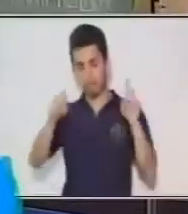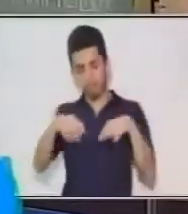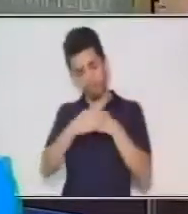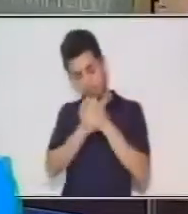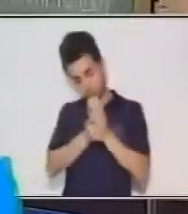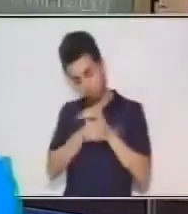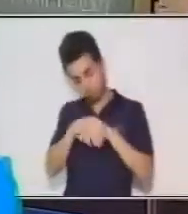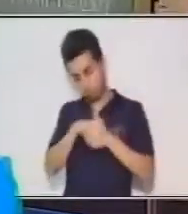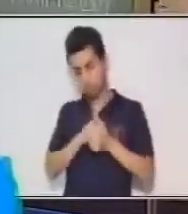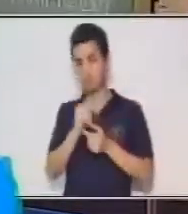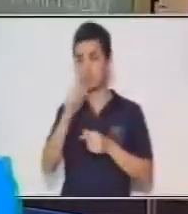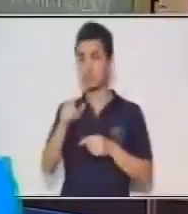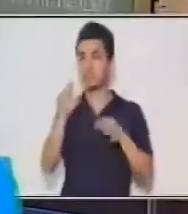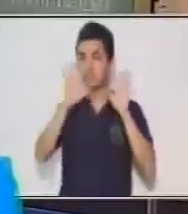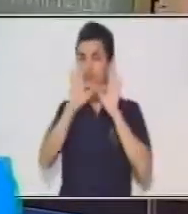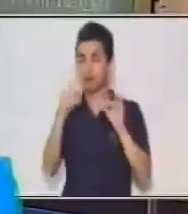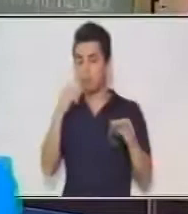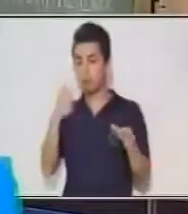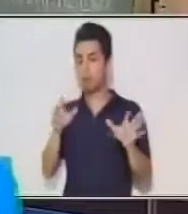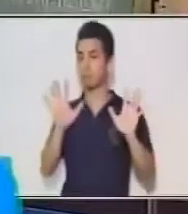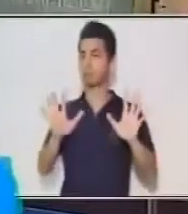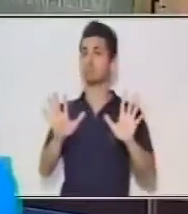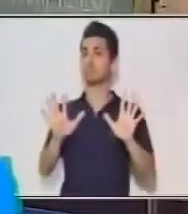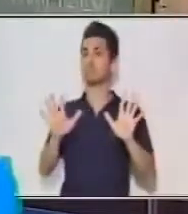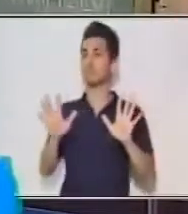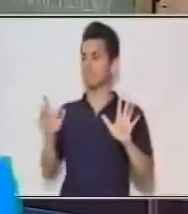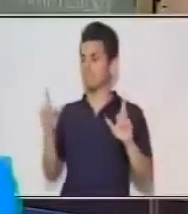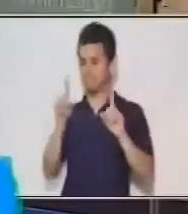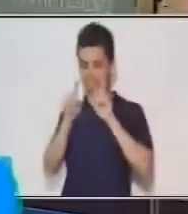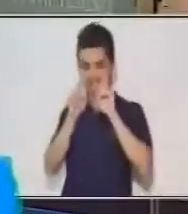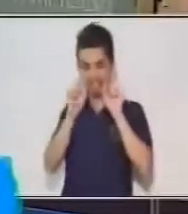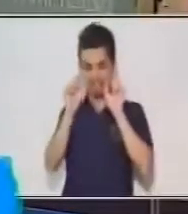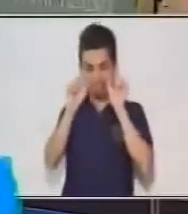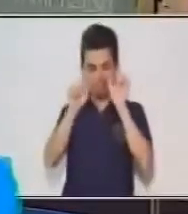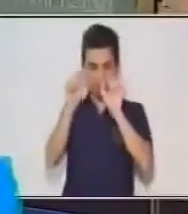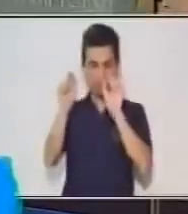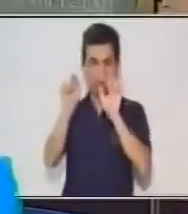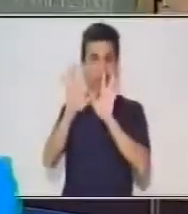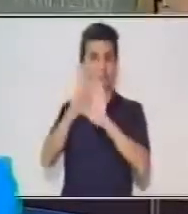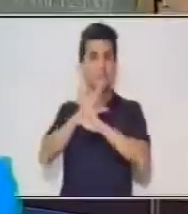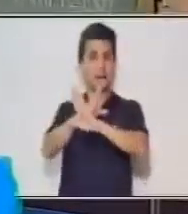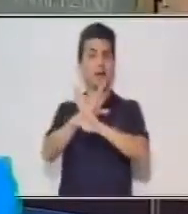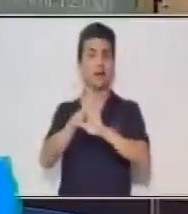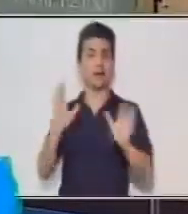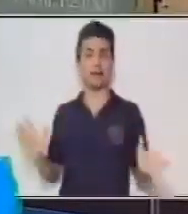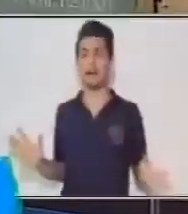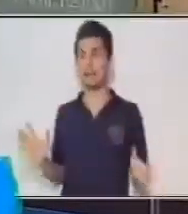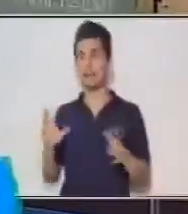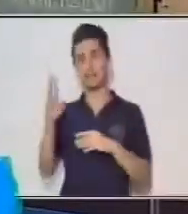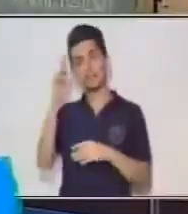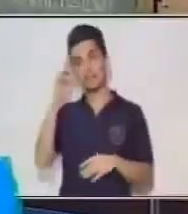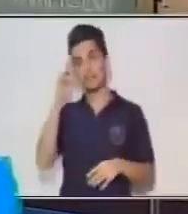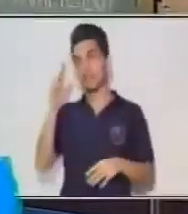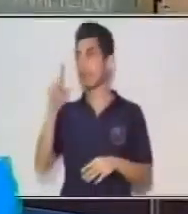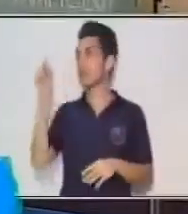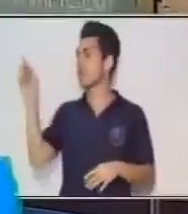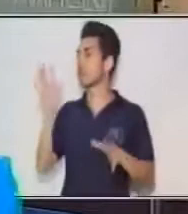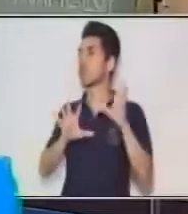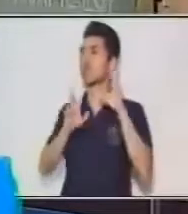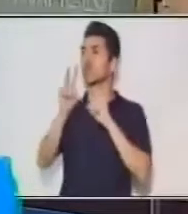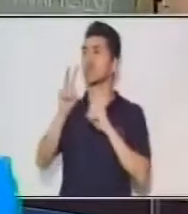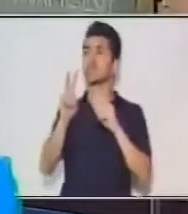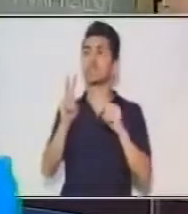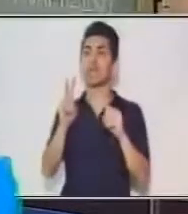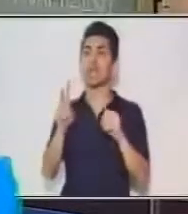y vas a detener cualquier bacteria. Recuerda también que el día 12 es el día de